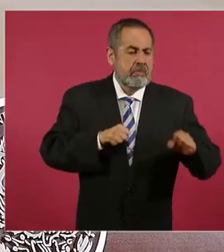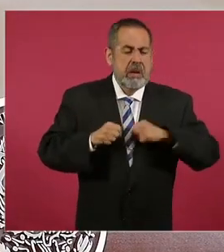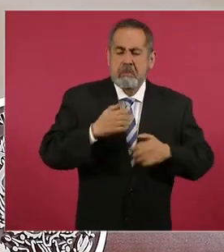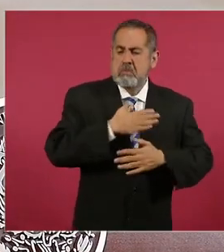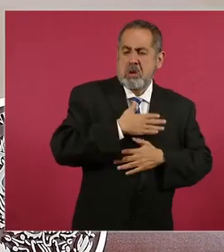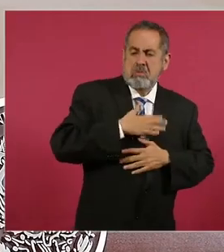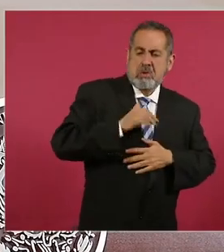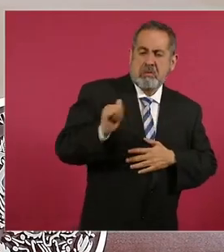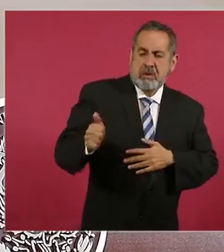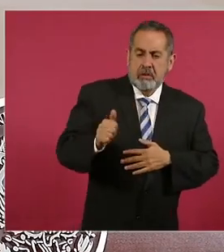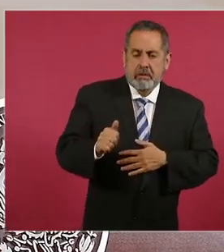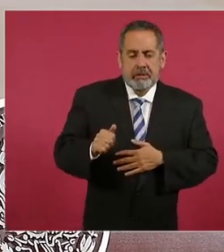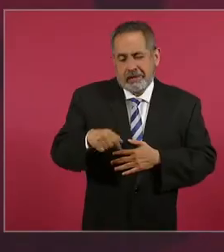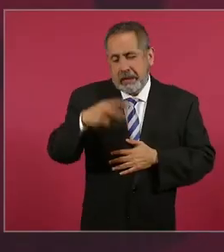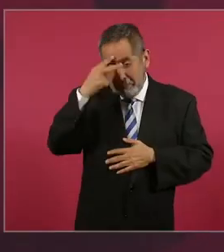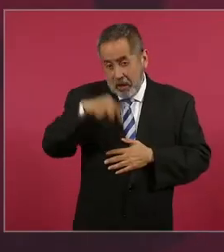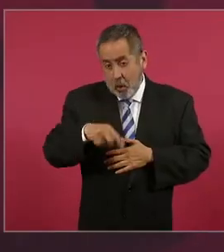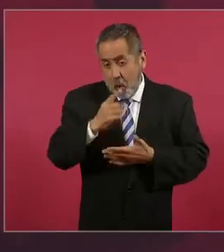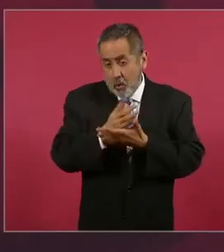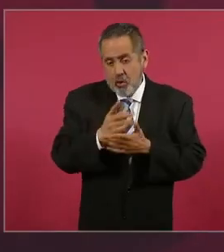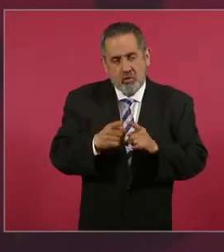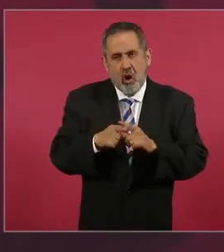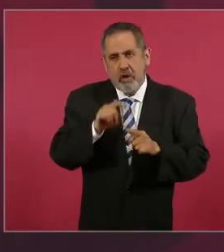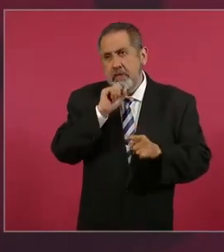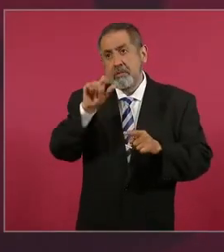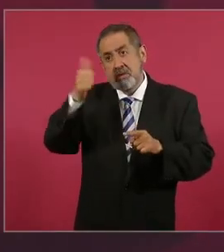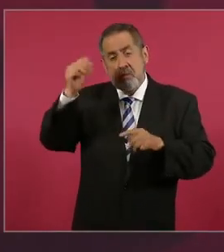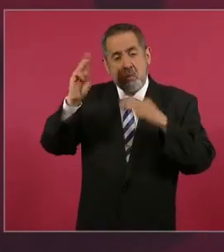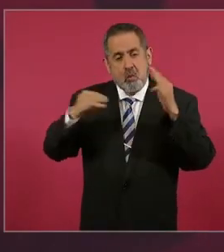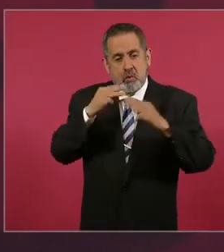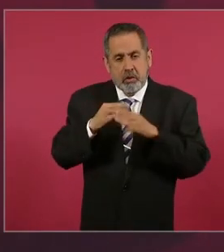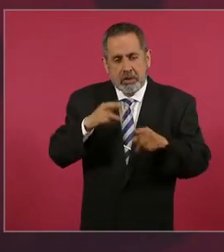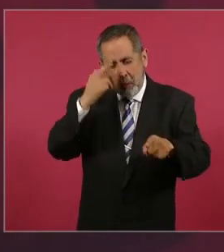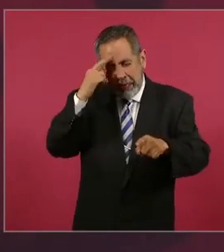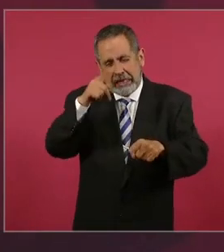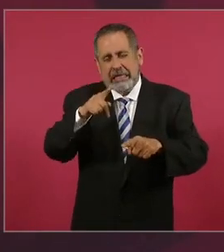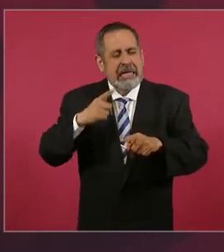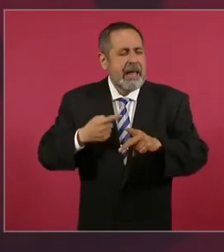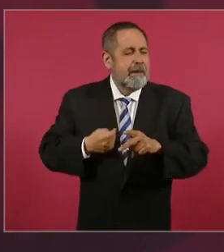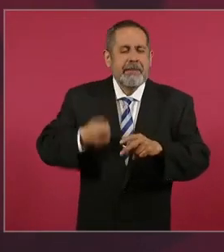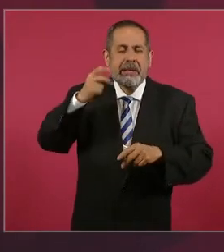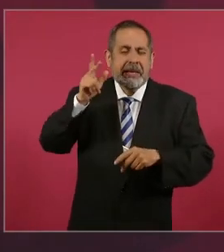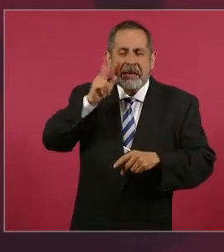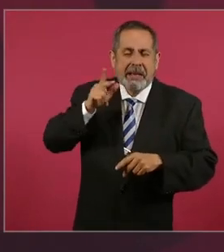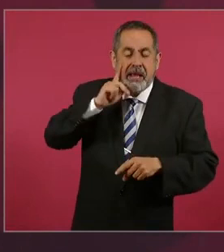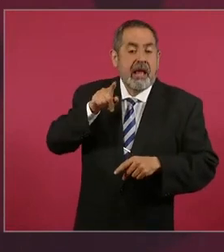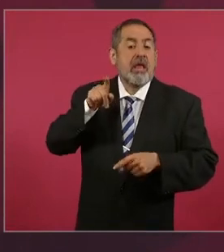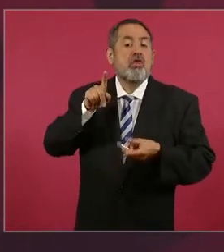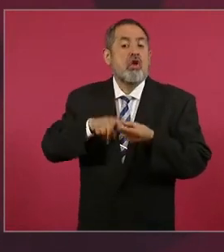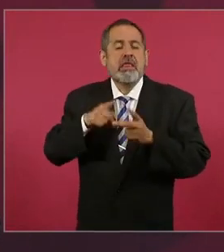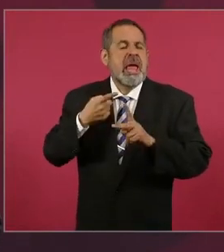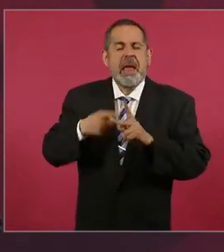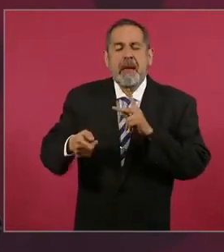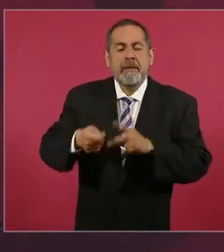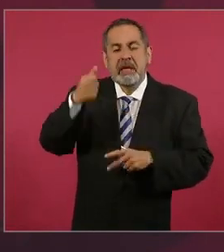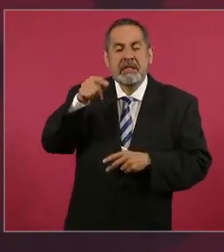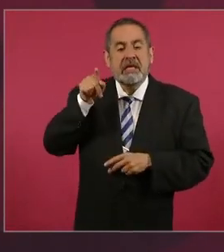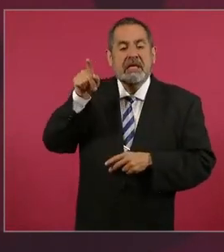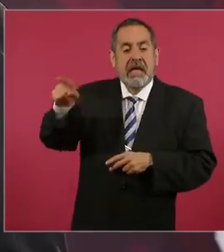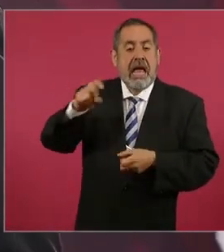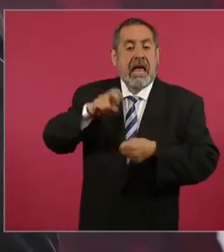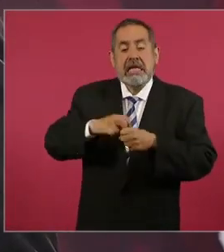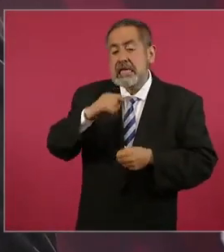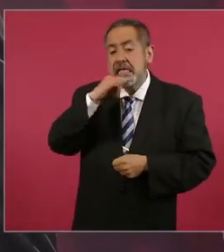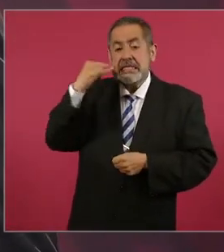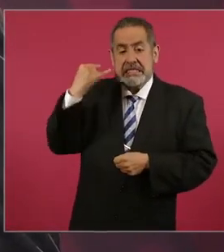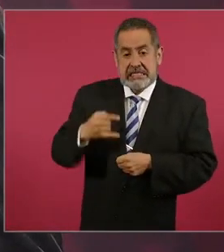no solo se impone en México, estábamos recordando que lo ensayan después del golpe militar en